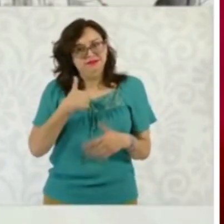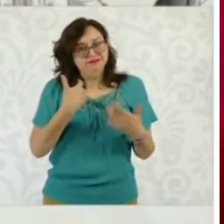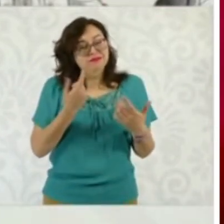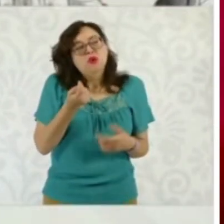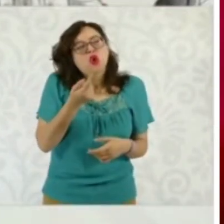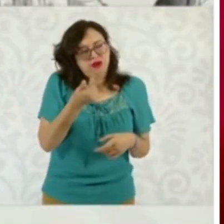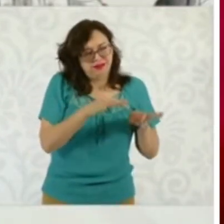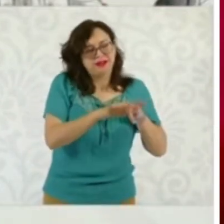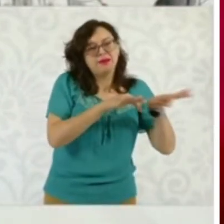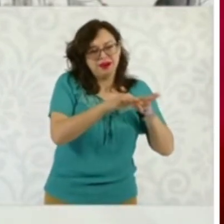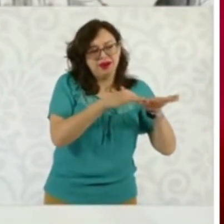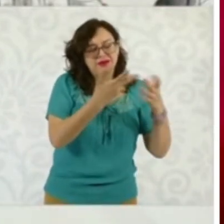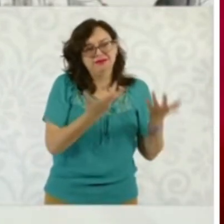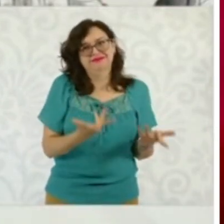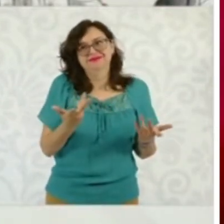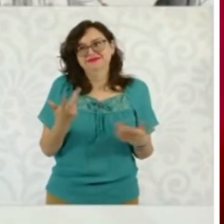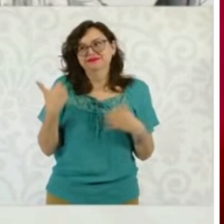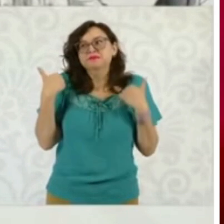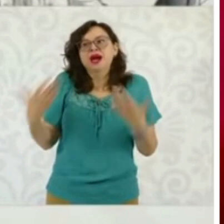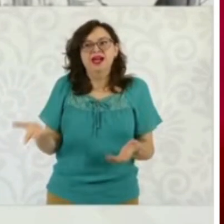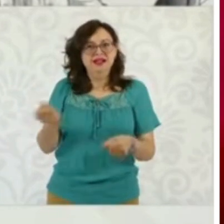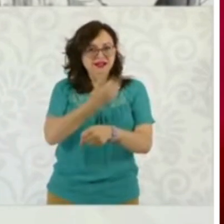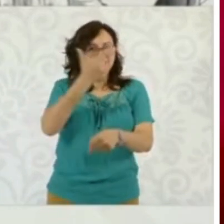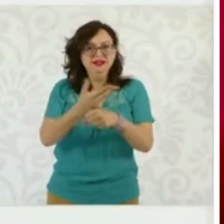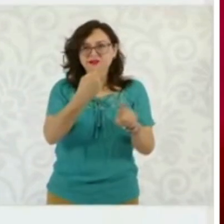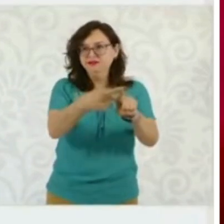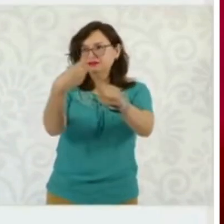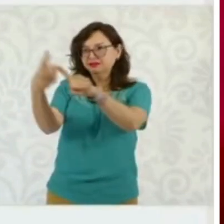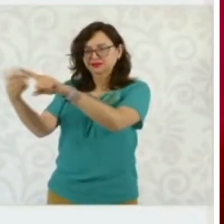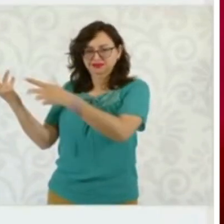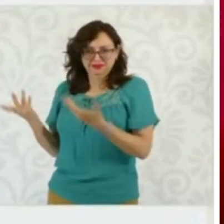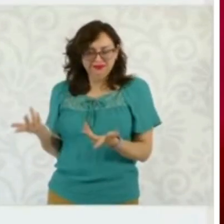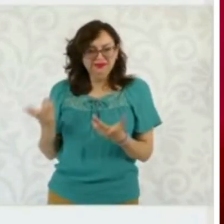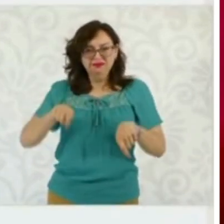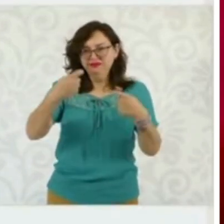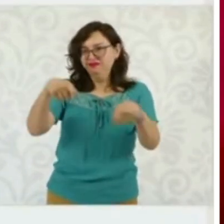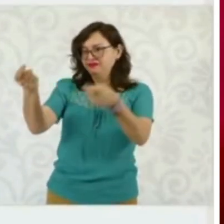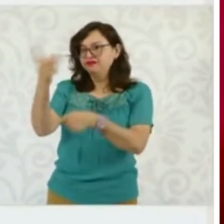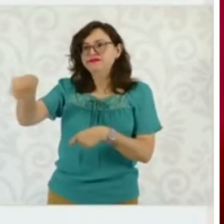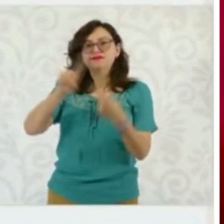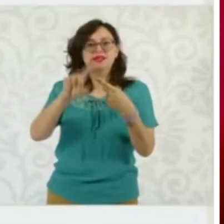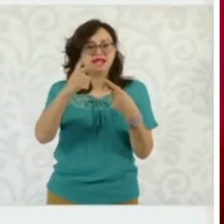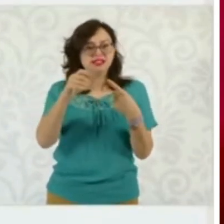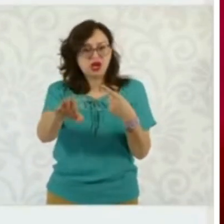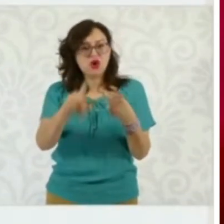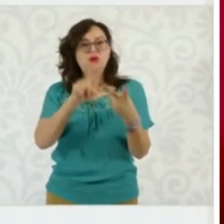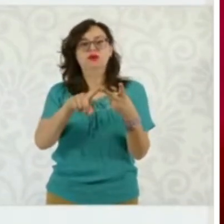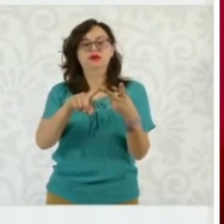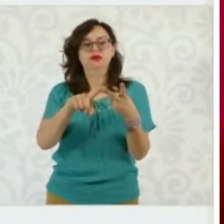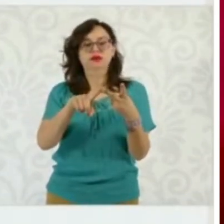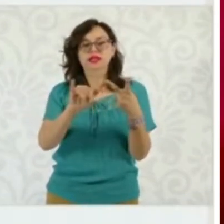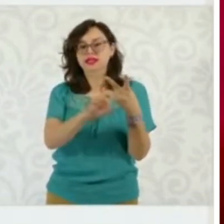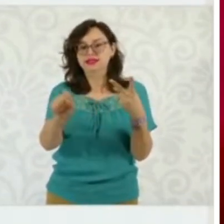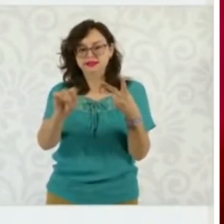trabajo. Y para eso están los secretarios de Estado, las secretarias de Estado. Entonces está abierta la mesa de trabajo con la secretaria de Gobernación, con el director